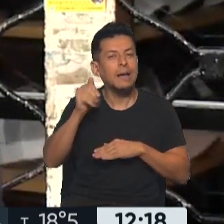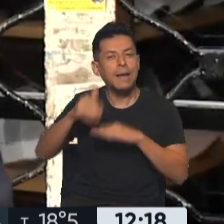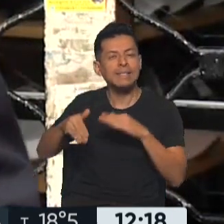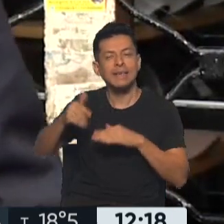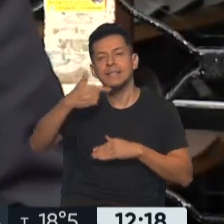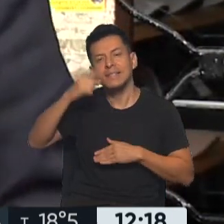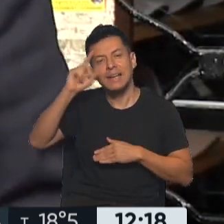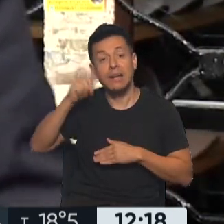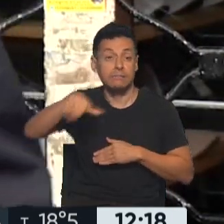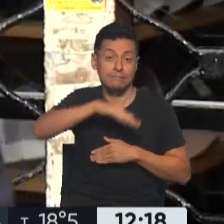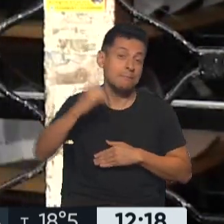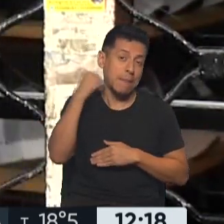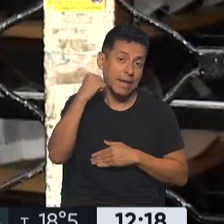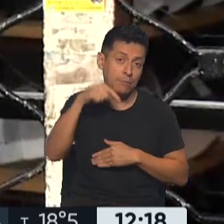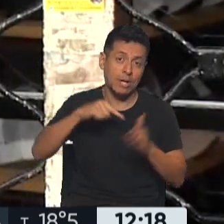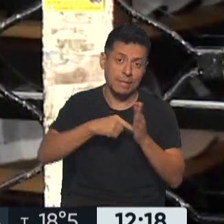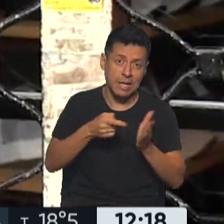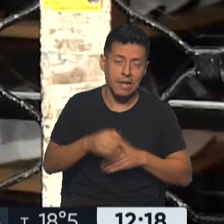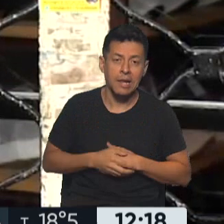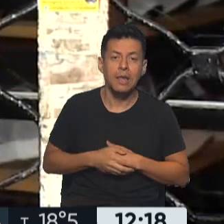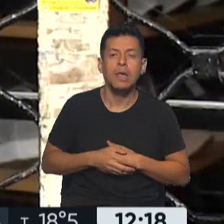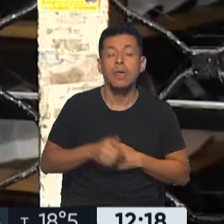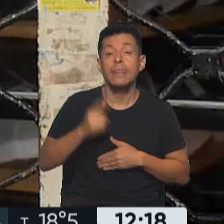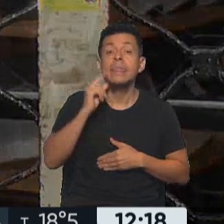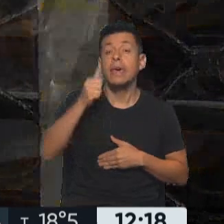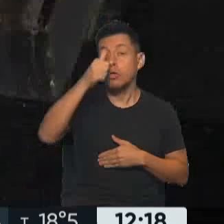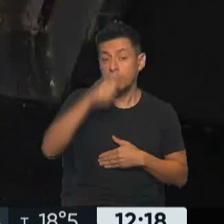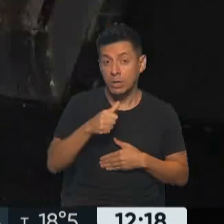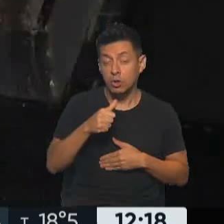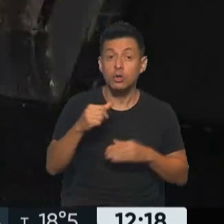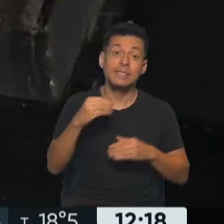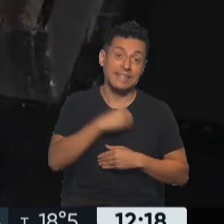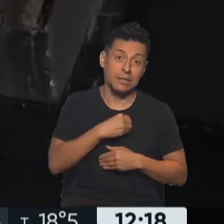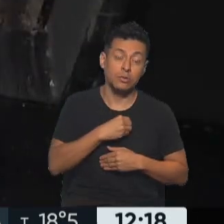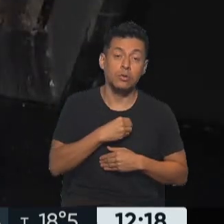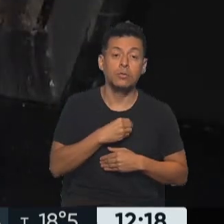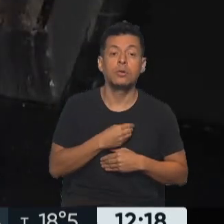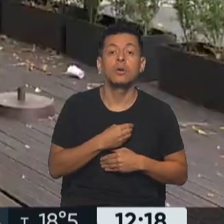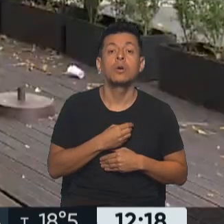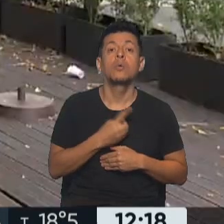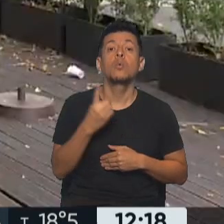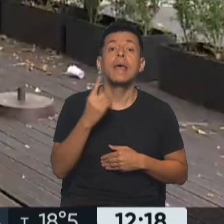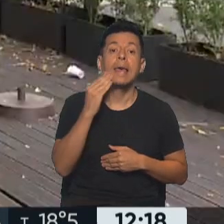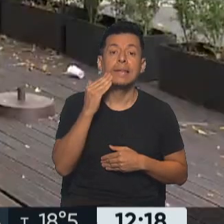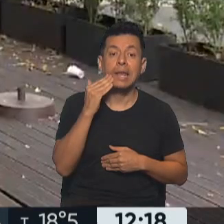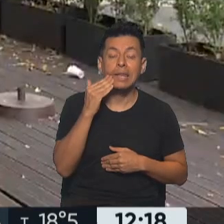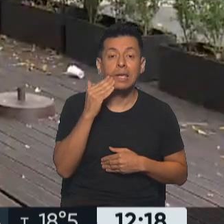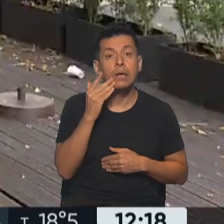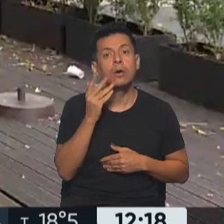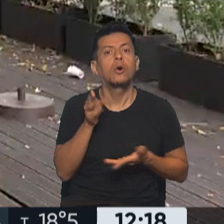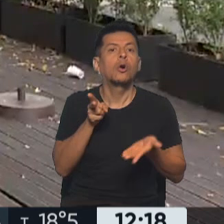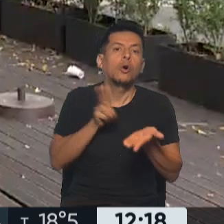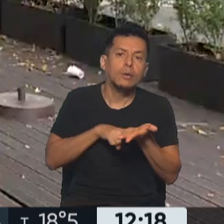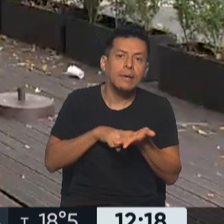Palermo, aquí en la capital federal, domingo santo a la 1 de la tarde, y un robo más que